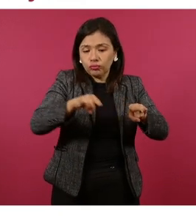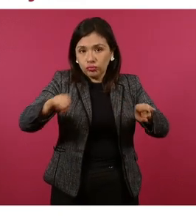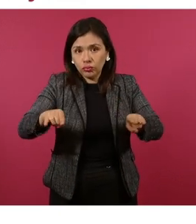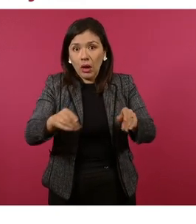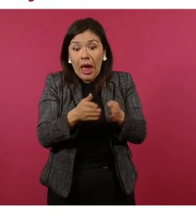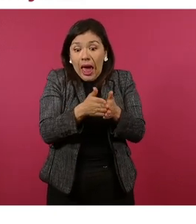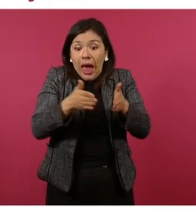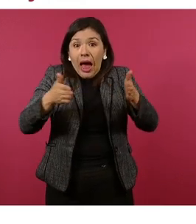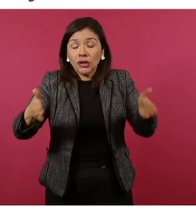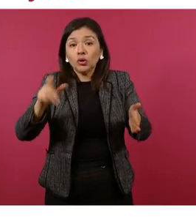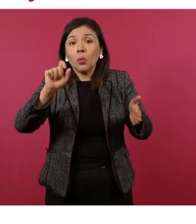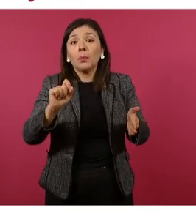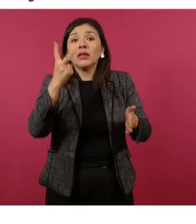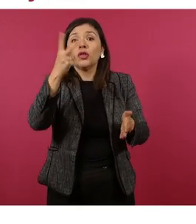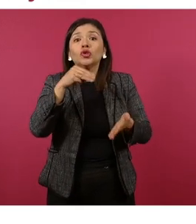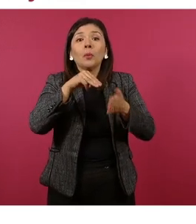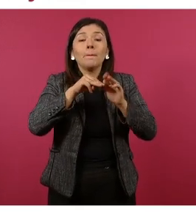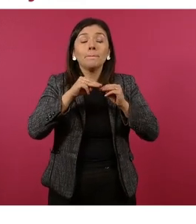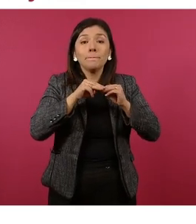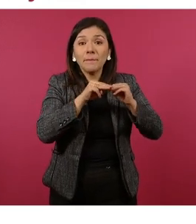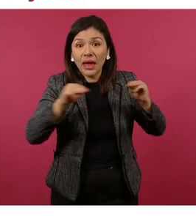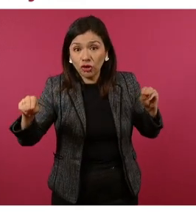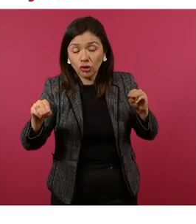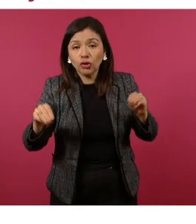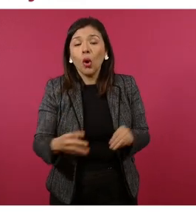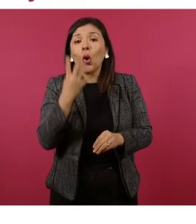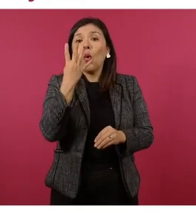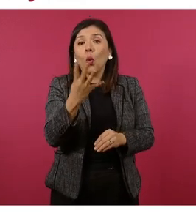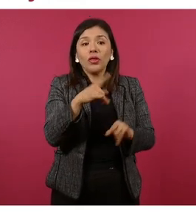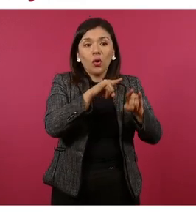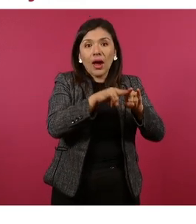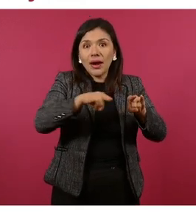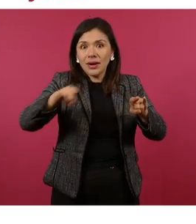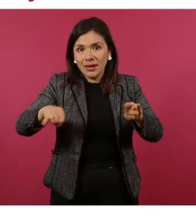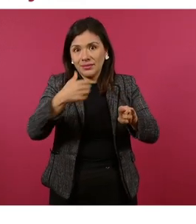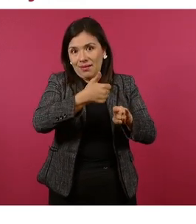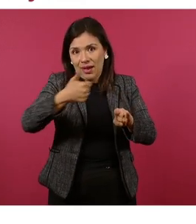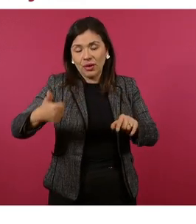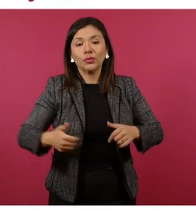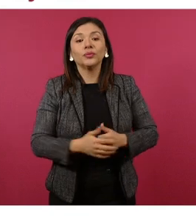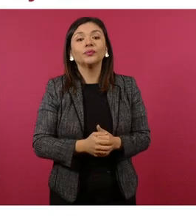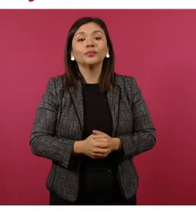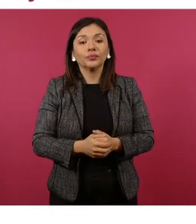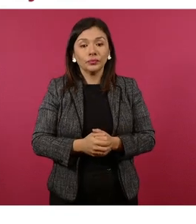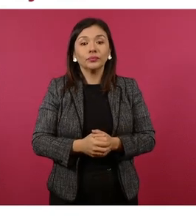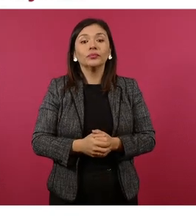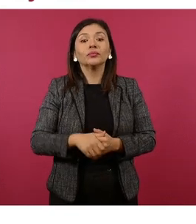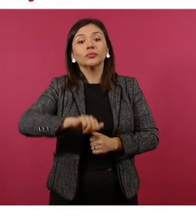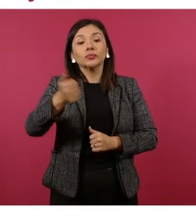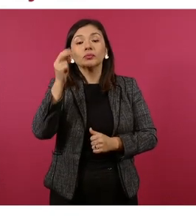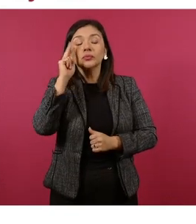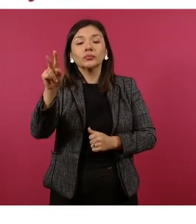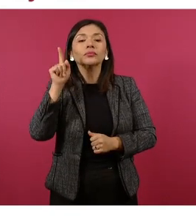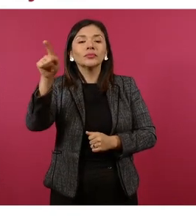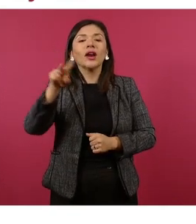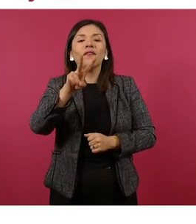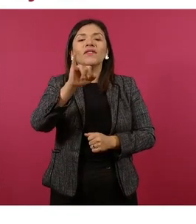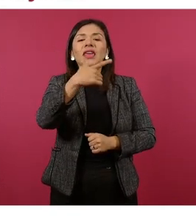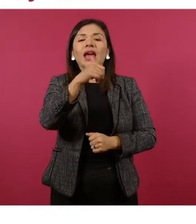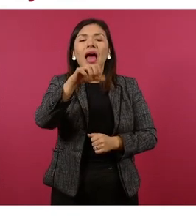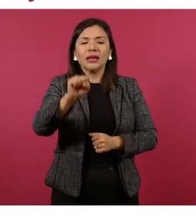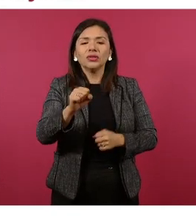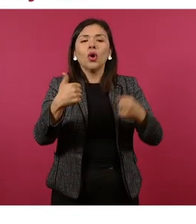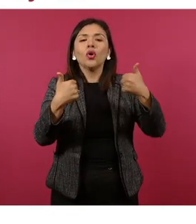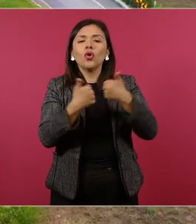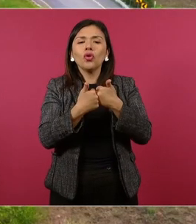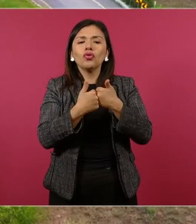de corona de 22 m con cuatro carriles cada uno en la siguiente eh podemos ver el de las vigas a límites con el